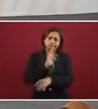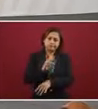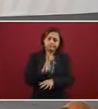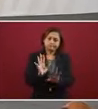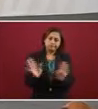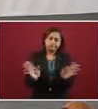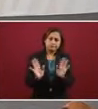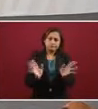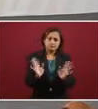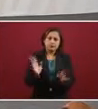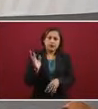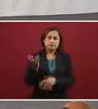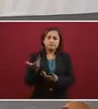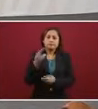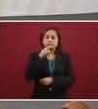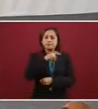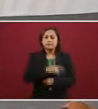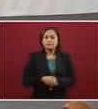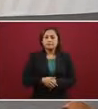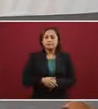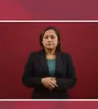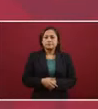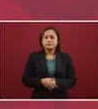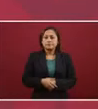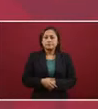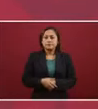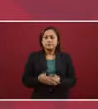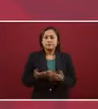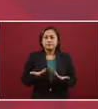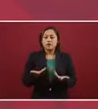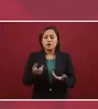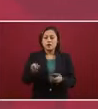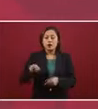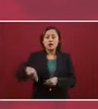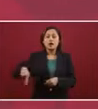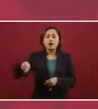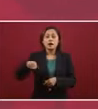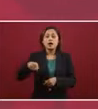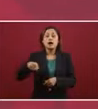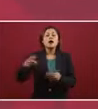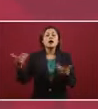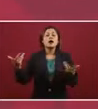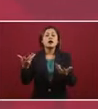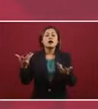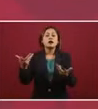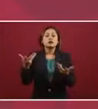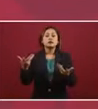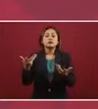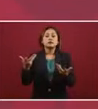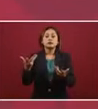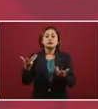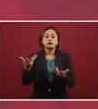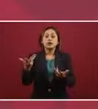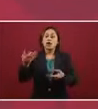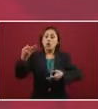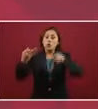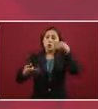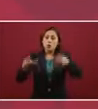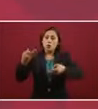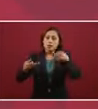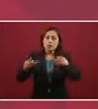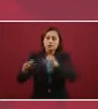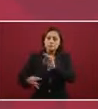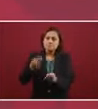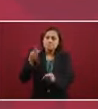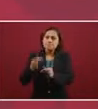Se va a aplicar el principio de justicia pronta y expedita,